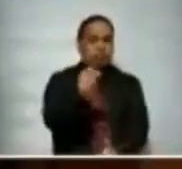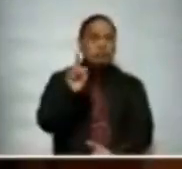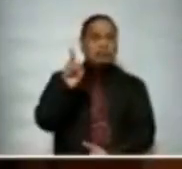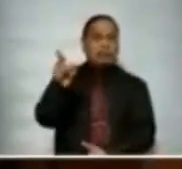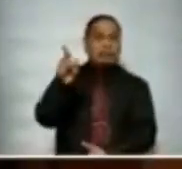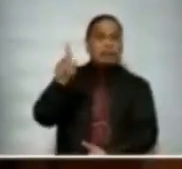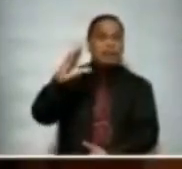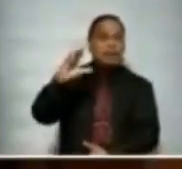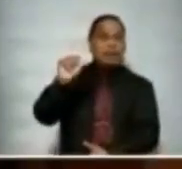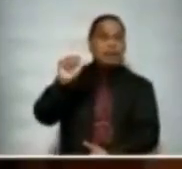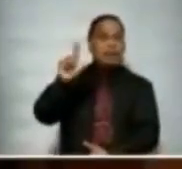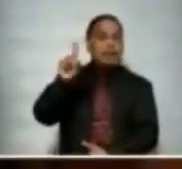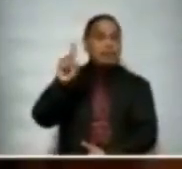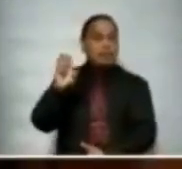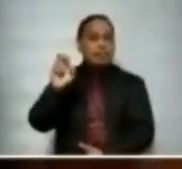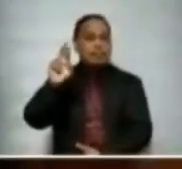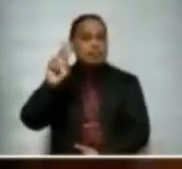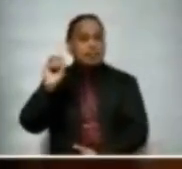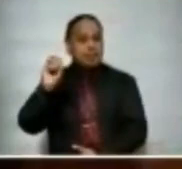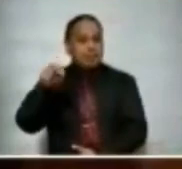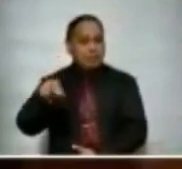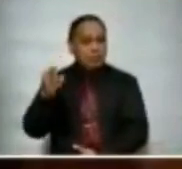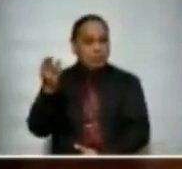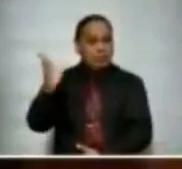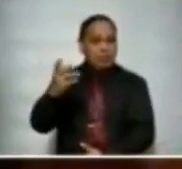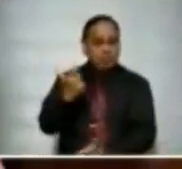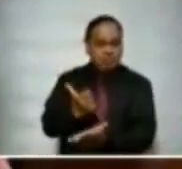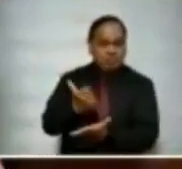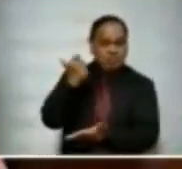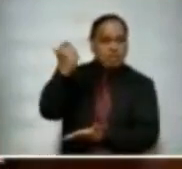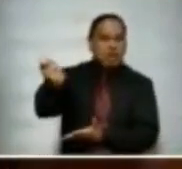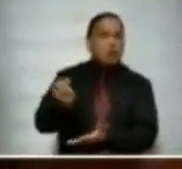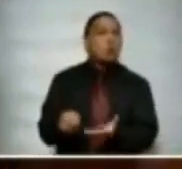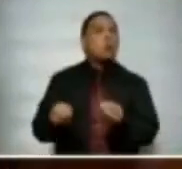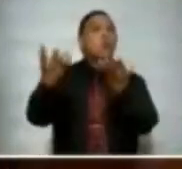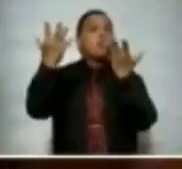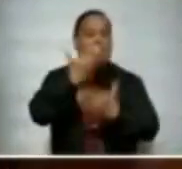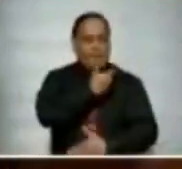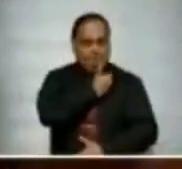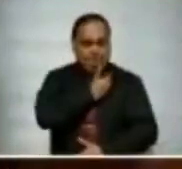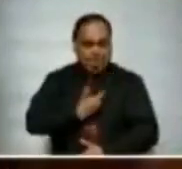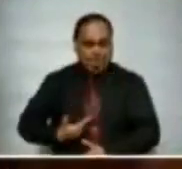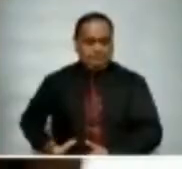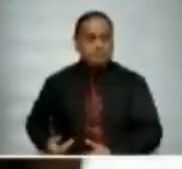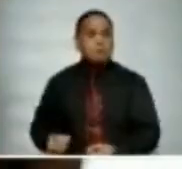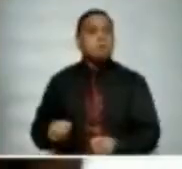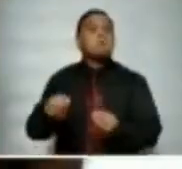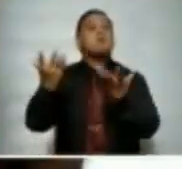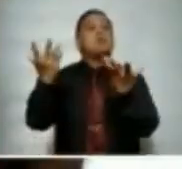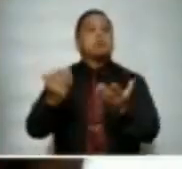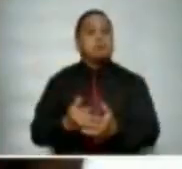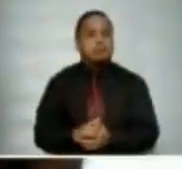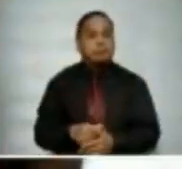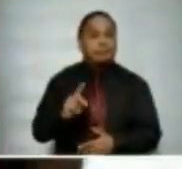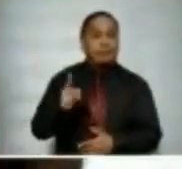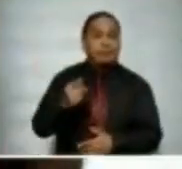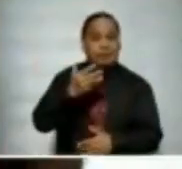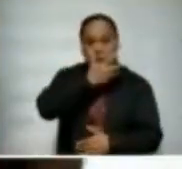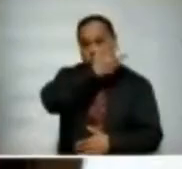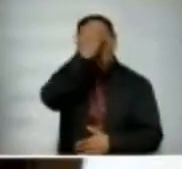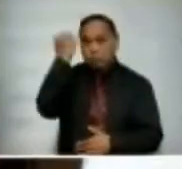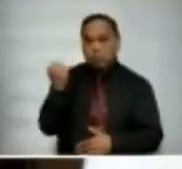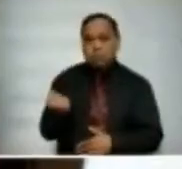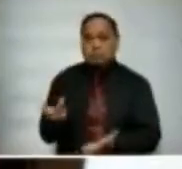Yo me pregunto, ¿no? ¿De qué tamaño fue la mochada? Es No que puede el pasarían dos presidente ser cosas. Si no ajeno. sabía, pues también por omisión.